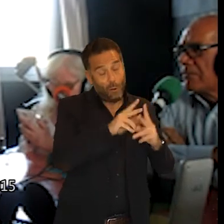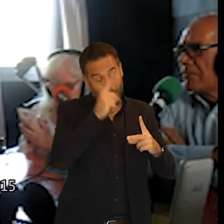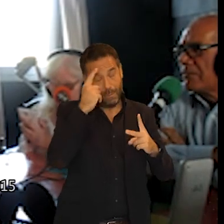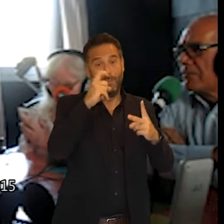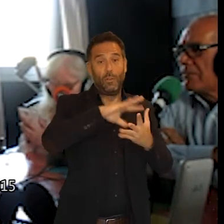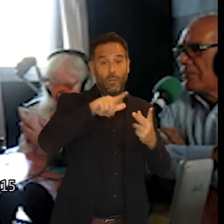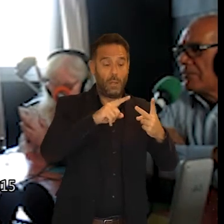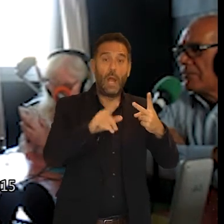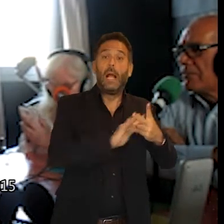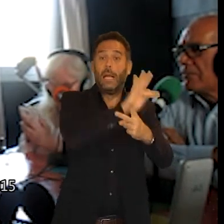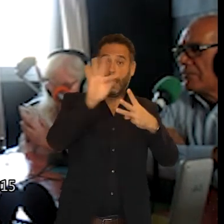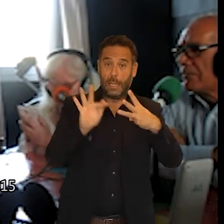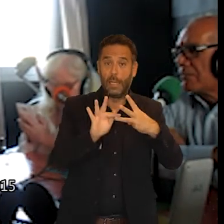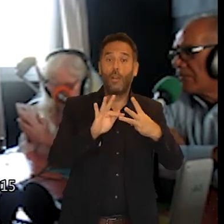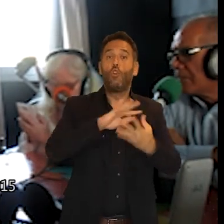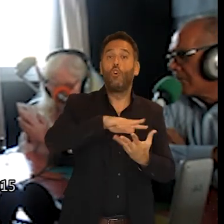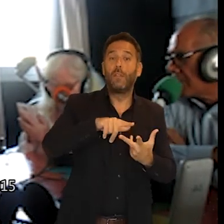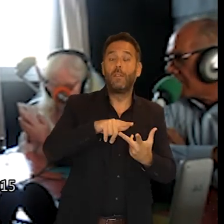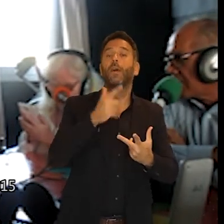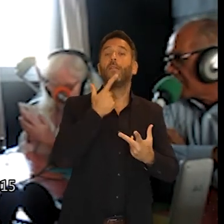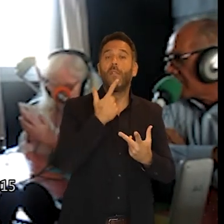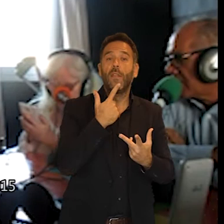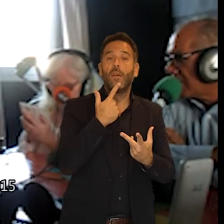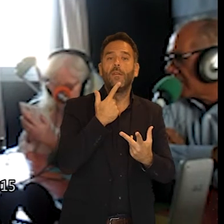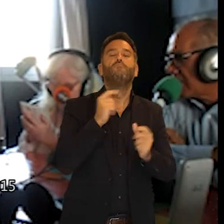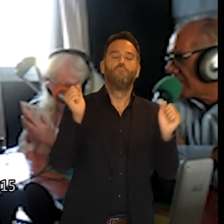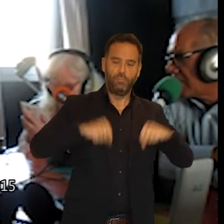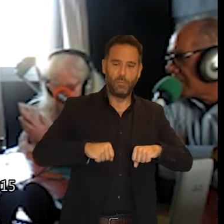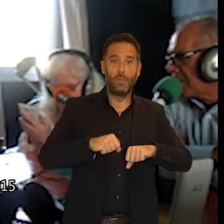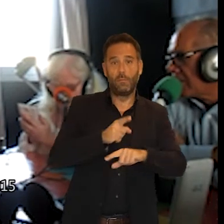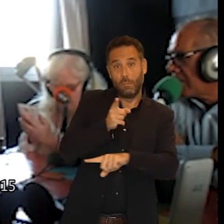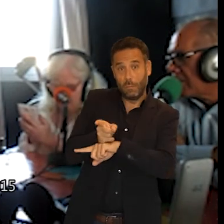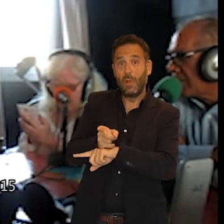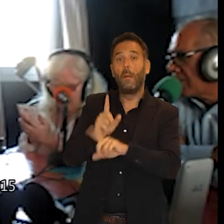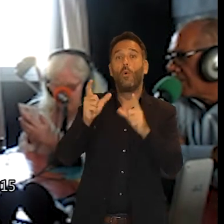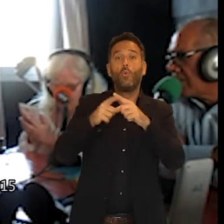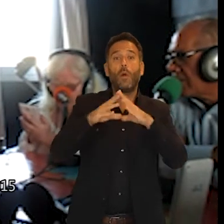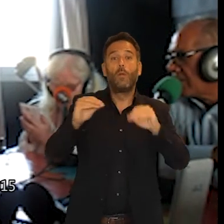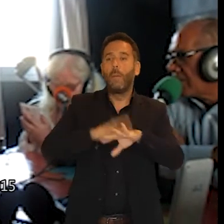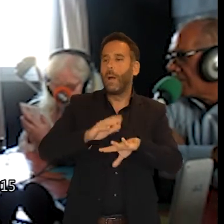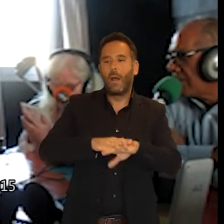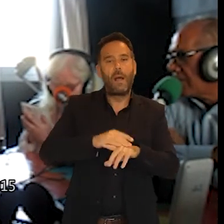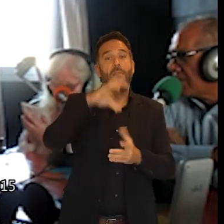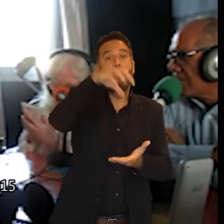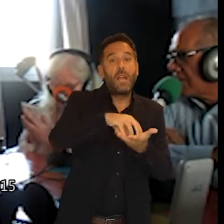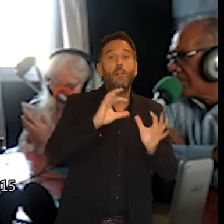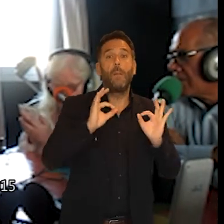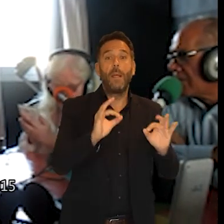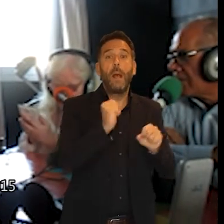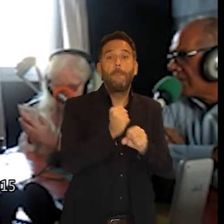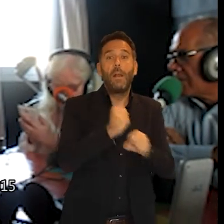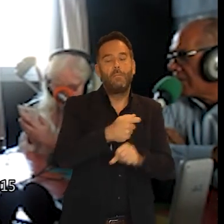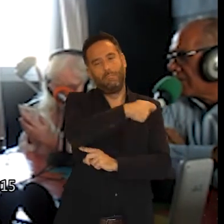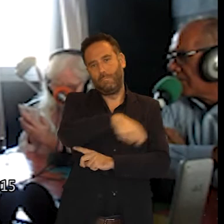siguiente titular dice así: unanimidad para que la Junta de Andalucía pague a los centros especiales de empleo. El Pleno